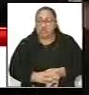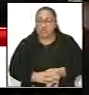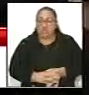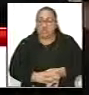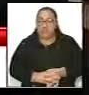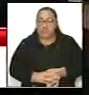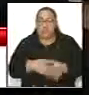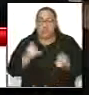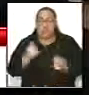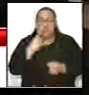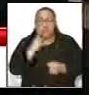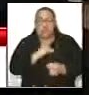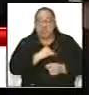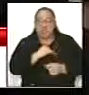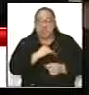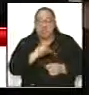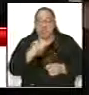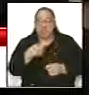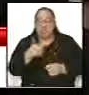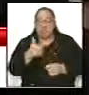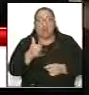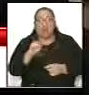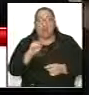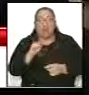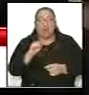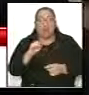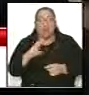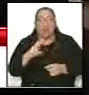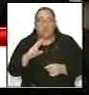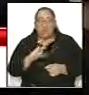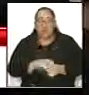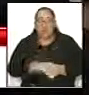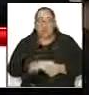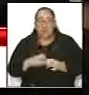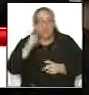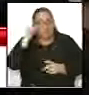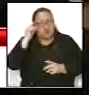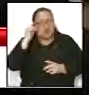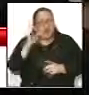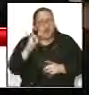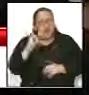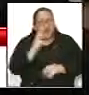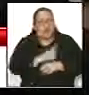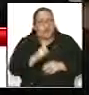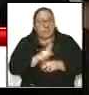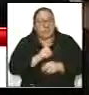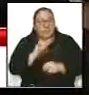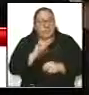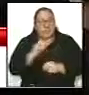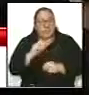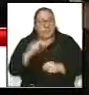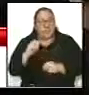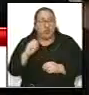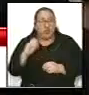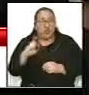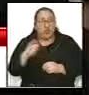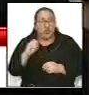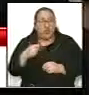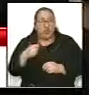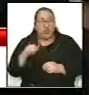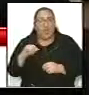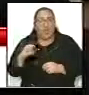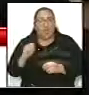hay una entidad que se llama Gartner que hace proyecciones sobre desarrollos tecnológicos. Y ya se está